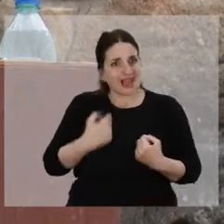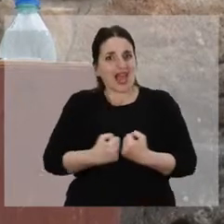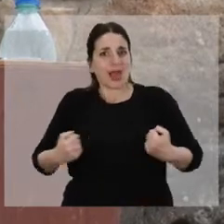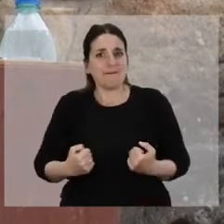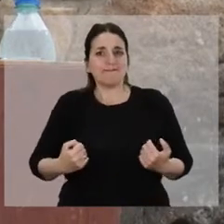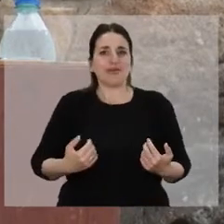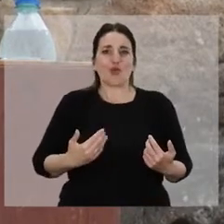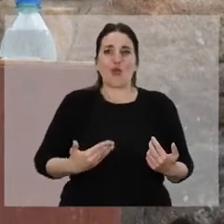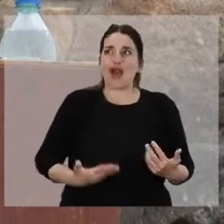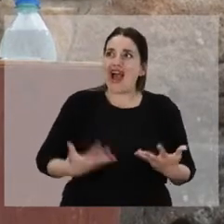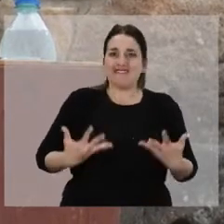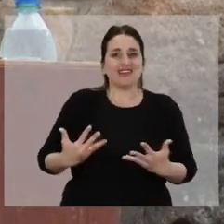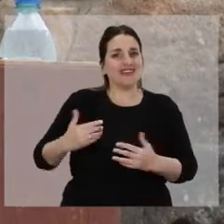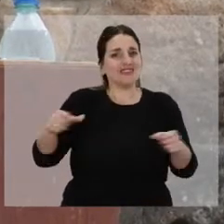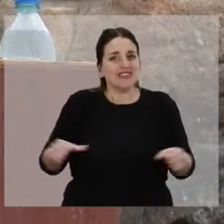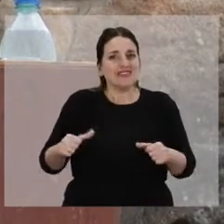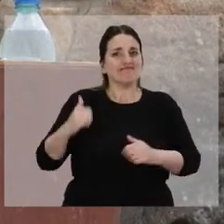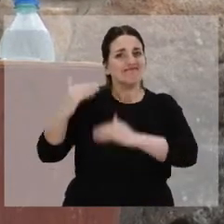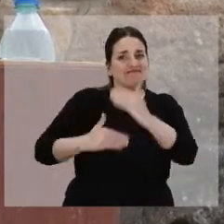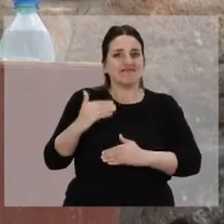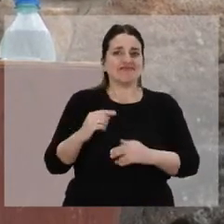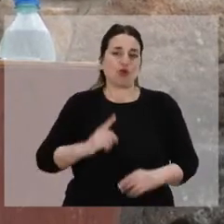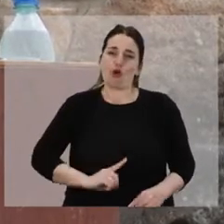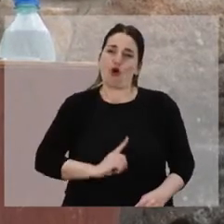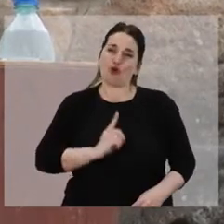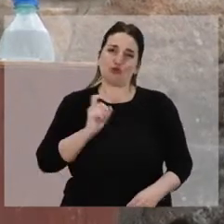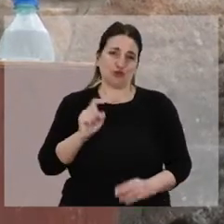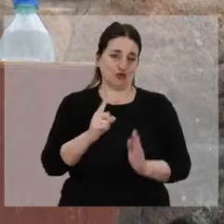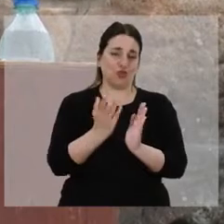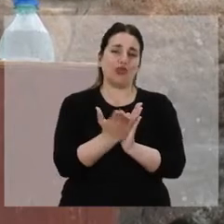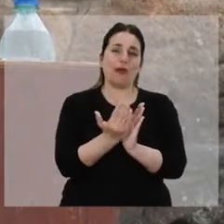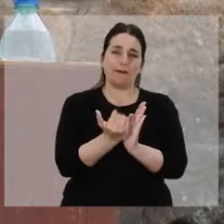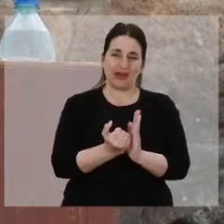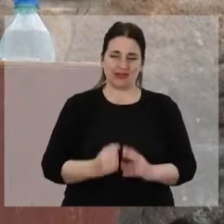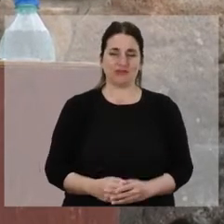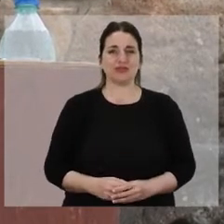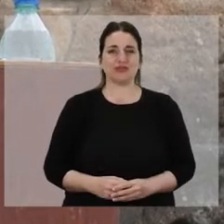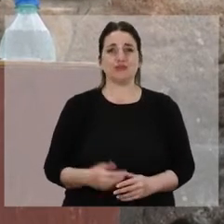porque conocemos de ese ímpetu y esas ganas que le ponen los salteños junto con su orgullo al departamento.